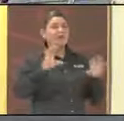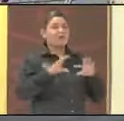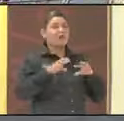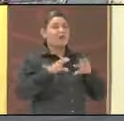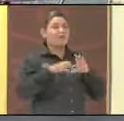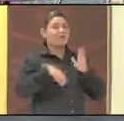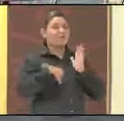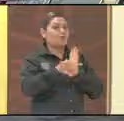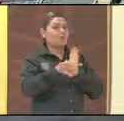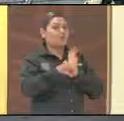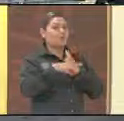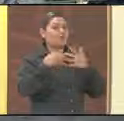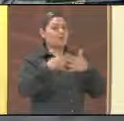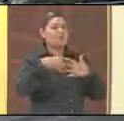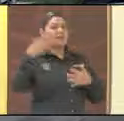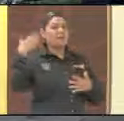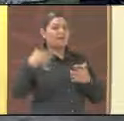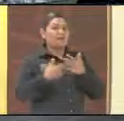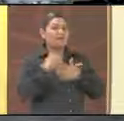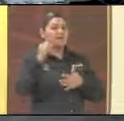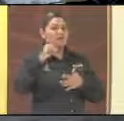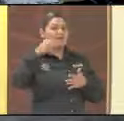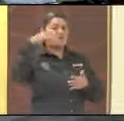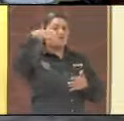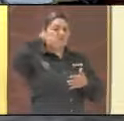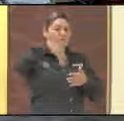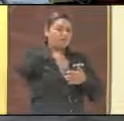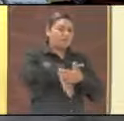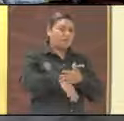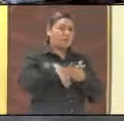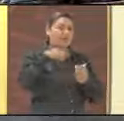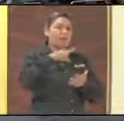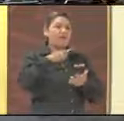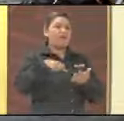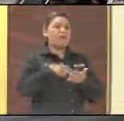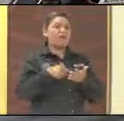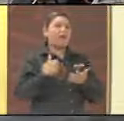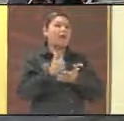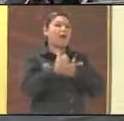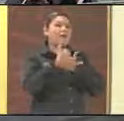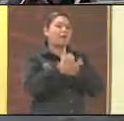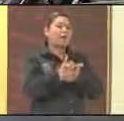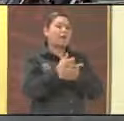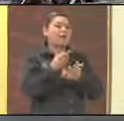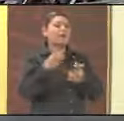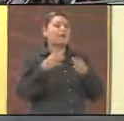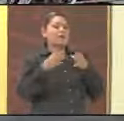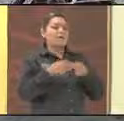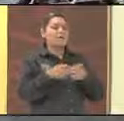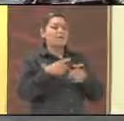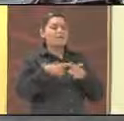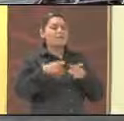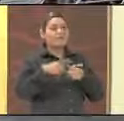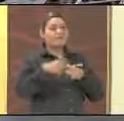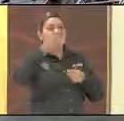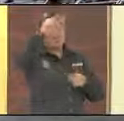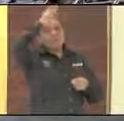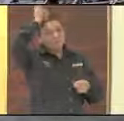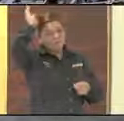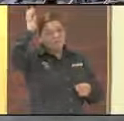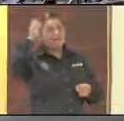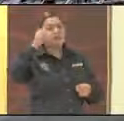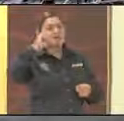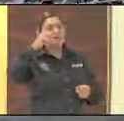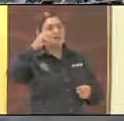la mañana de este sábado se hundió. Al lugar acudieron autoridades de apoyo de Altamira, direcciones de Protección Civil y Ecología, Cuerpo de Bomberos, Asipón